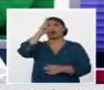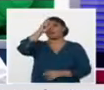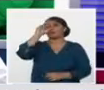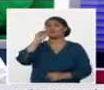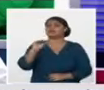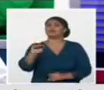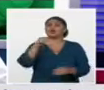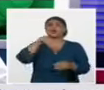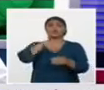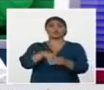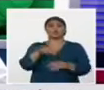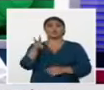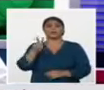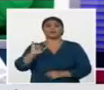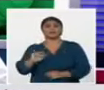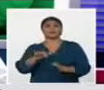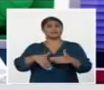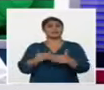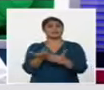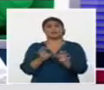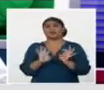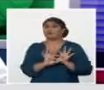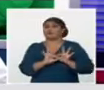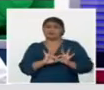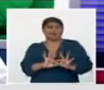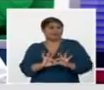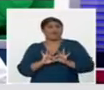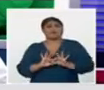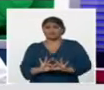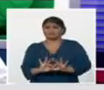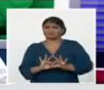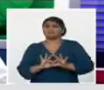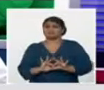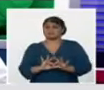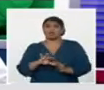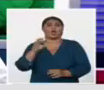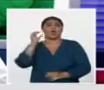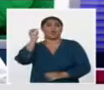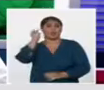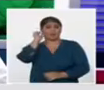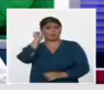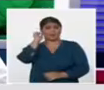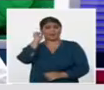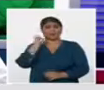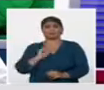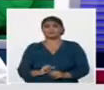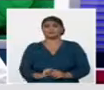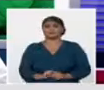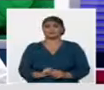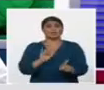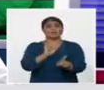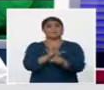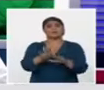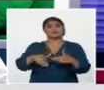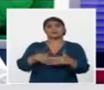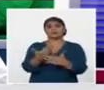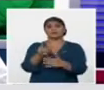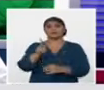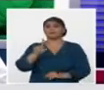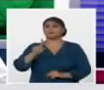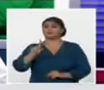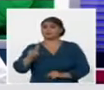intensiva por las complicaciones que presentó, e incluso ya desde el día 21 y en 3